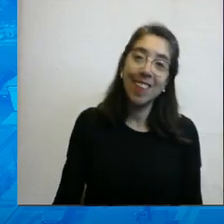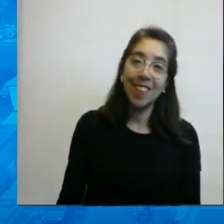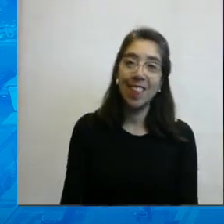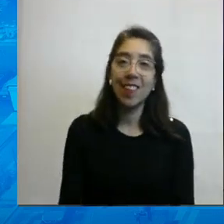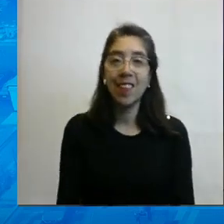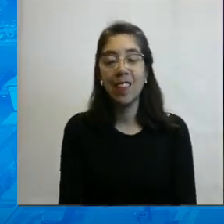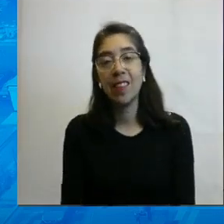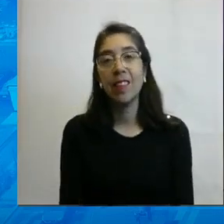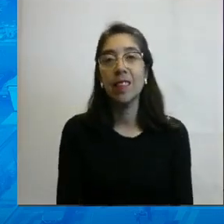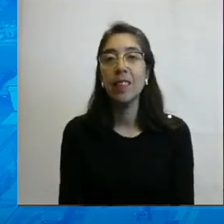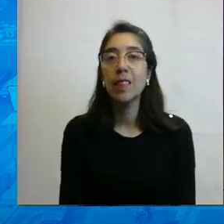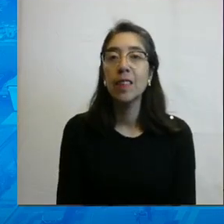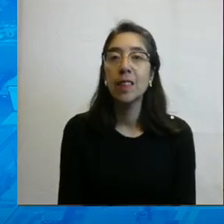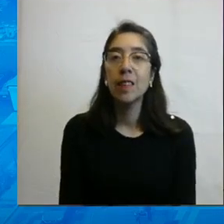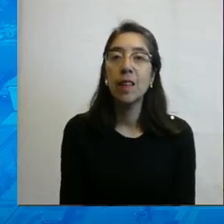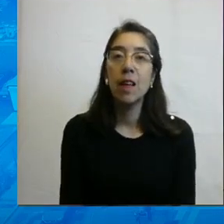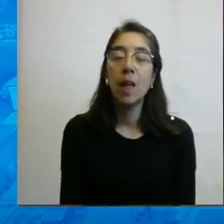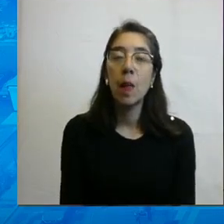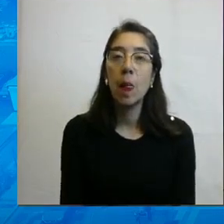público en general.